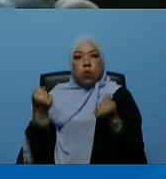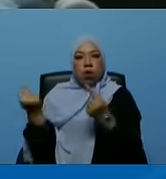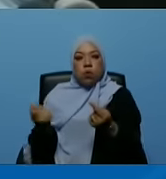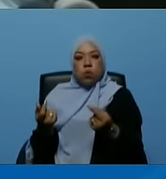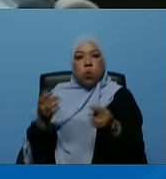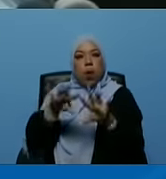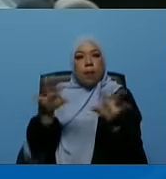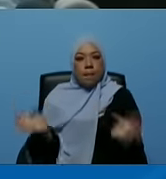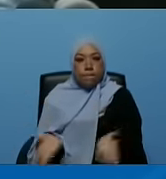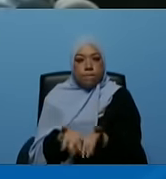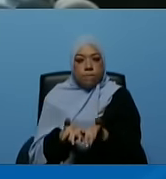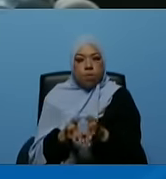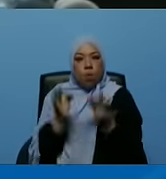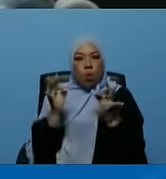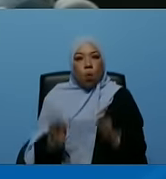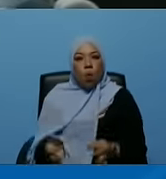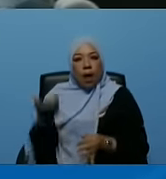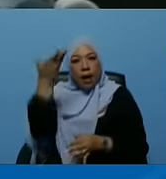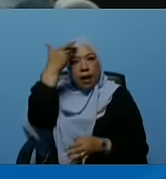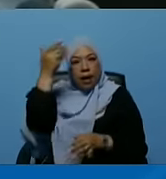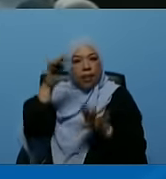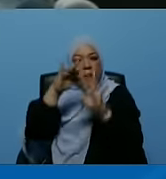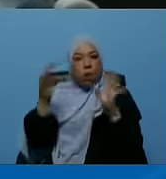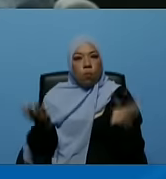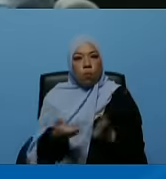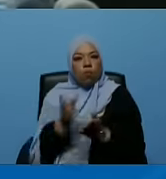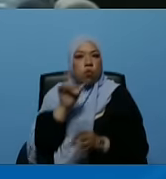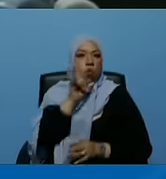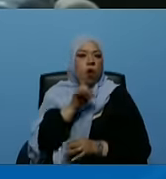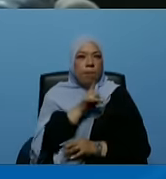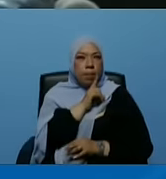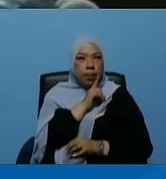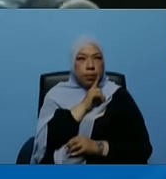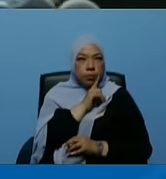reinos del mundo, serás el rey del mundo, yo te nombraré.